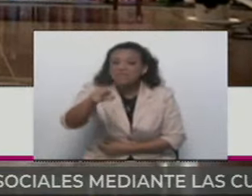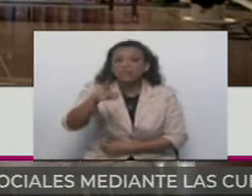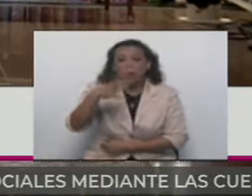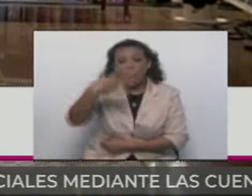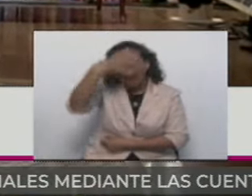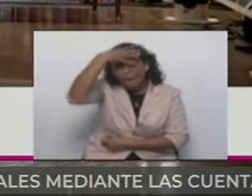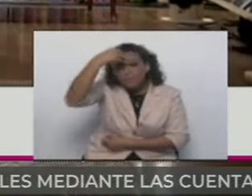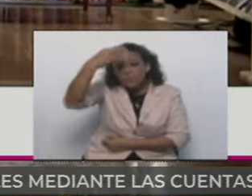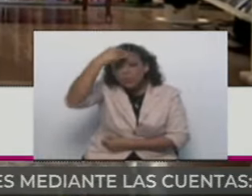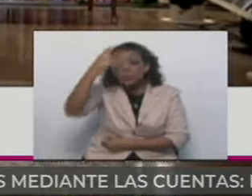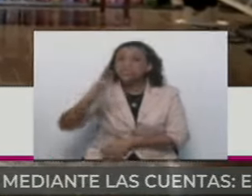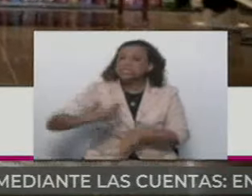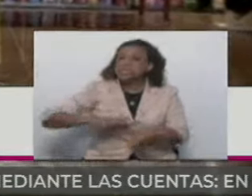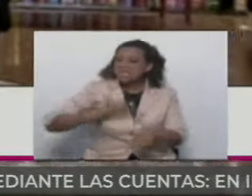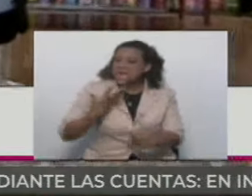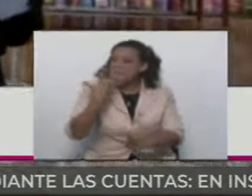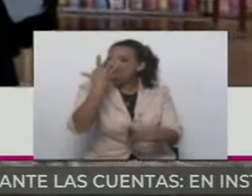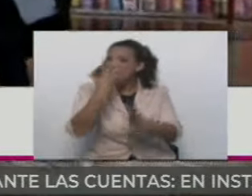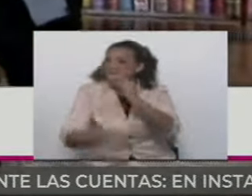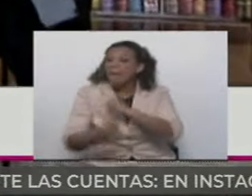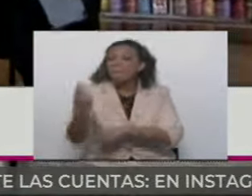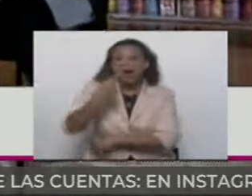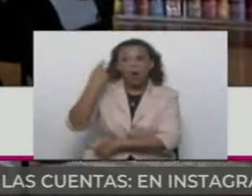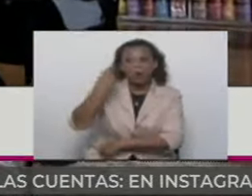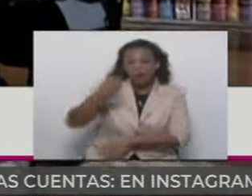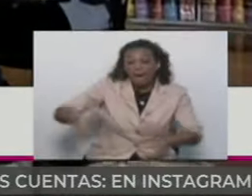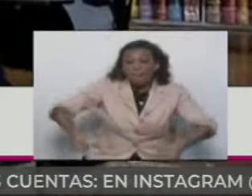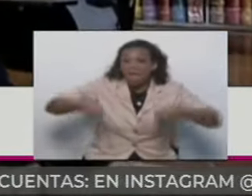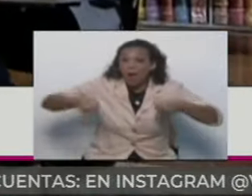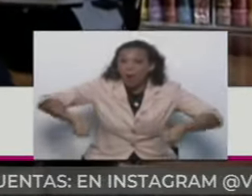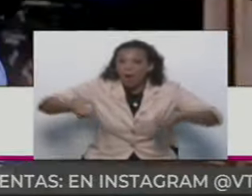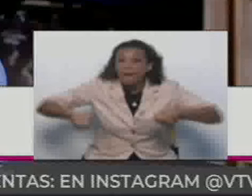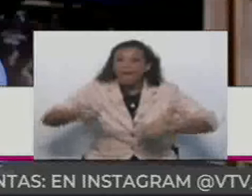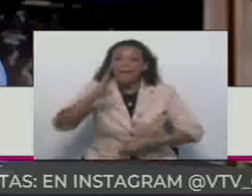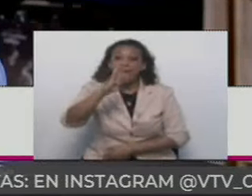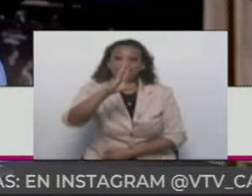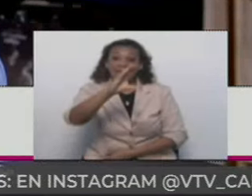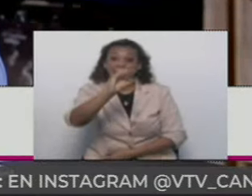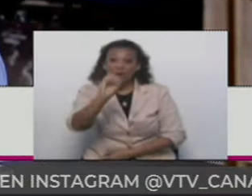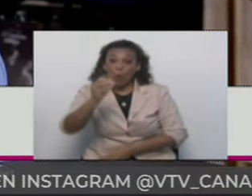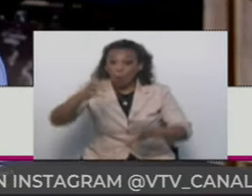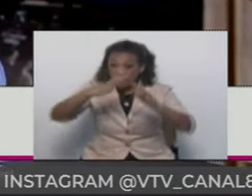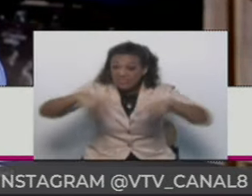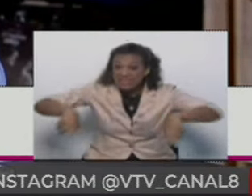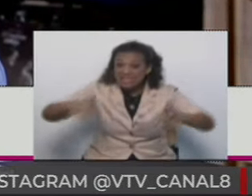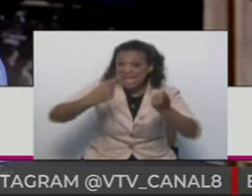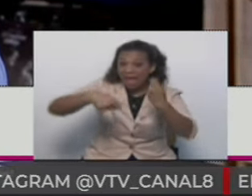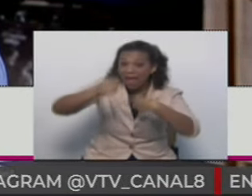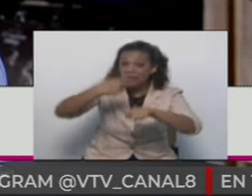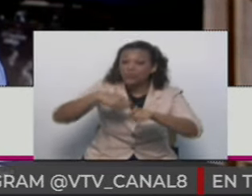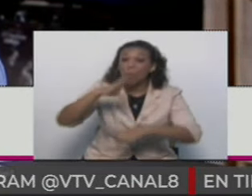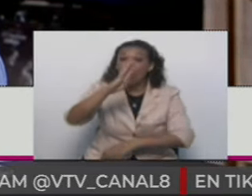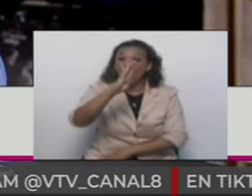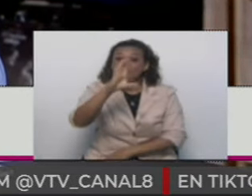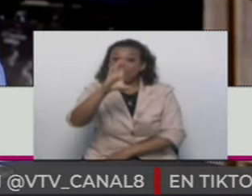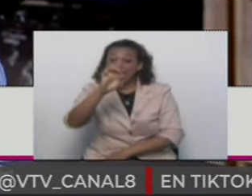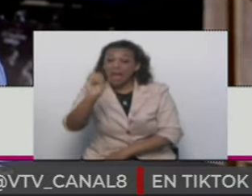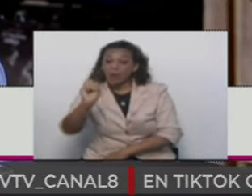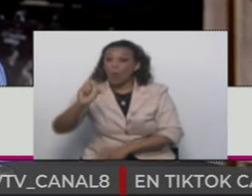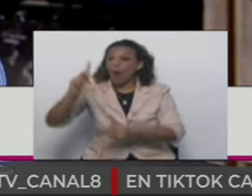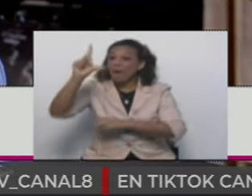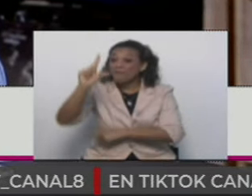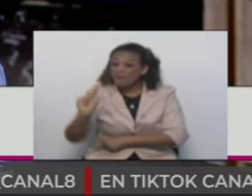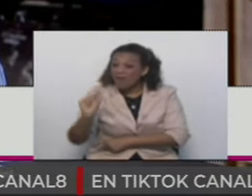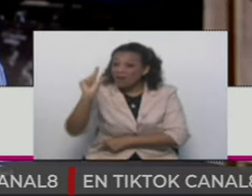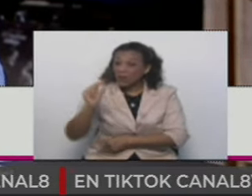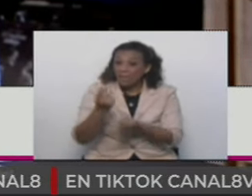informado. Mandó a comprar maletas en Beco, porque en Beco están de rebaja.